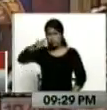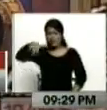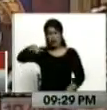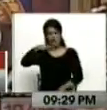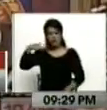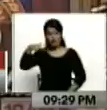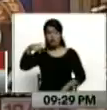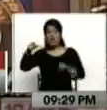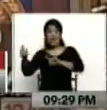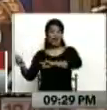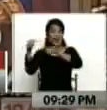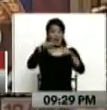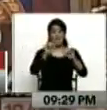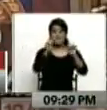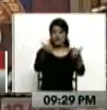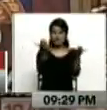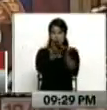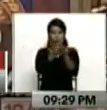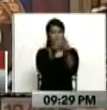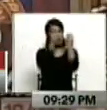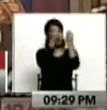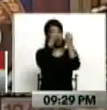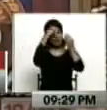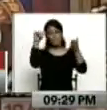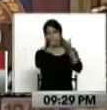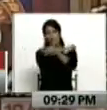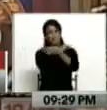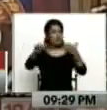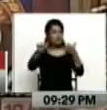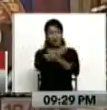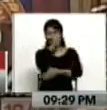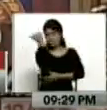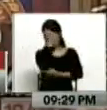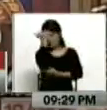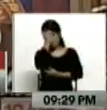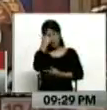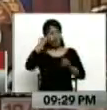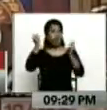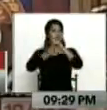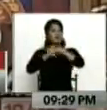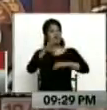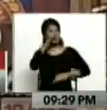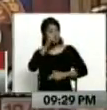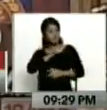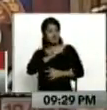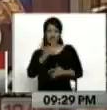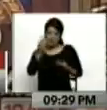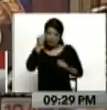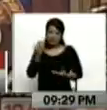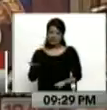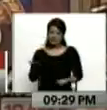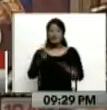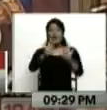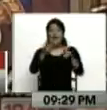les meten un cassette les borran desde niñ no no porque llegaron a ser soldados No desde